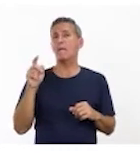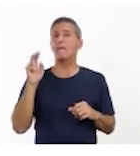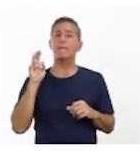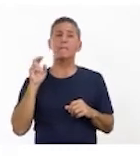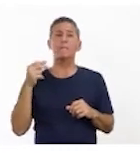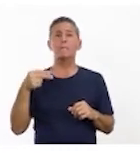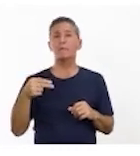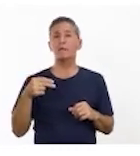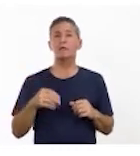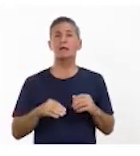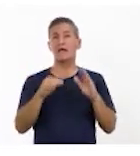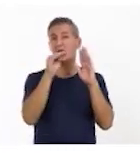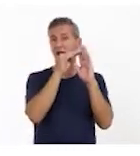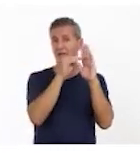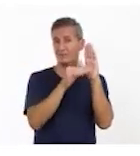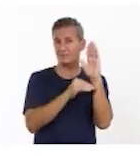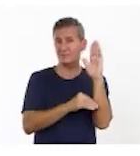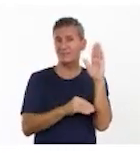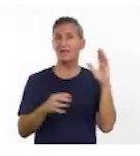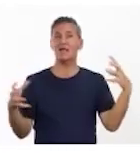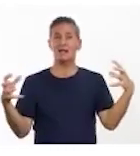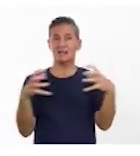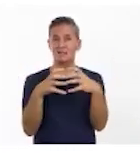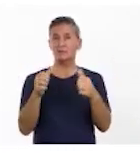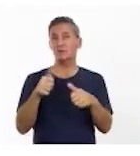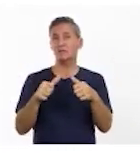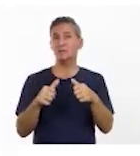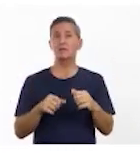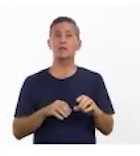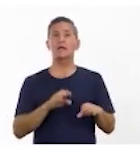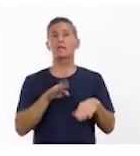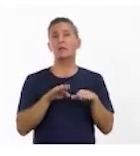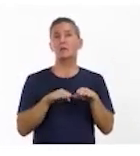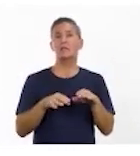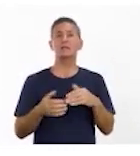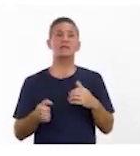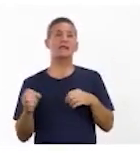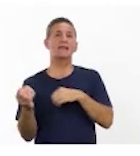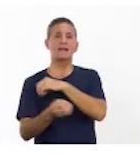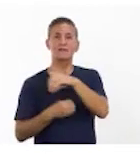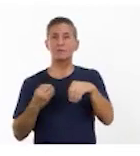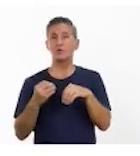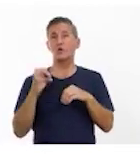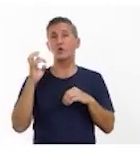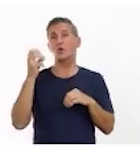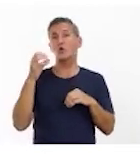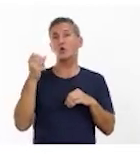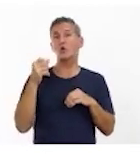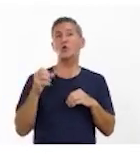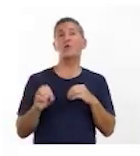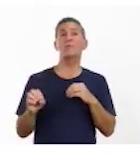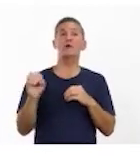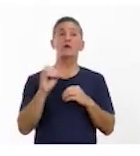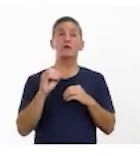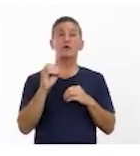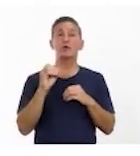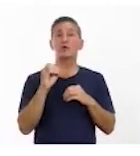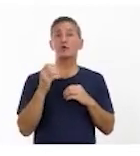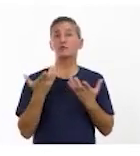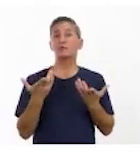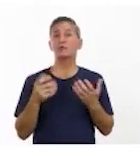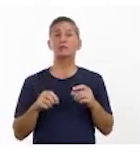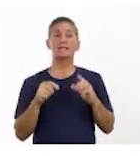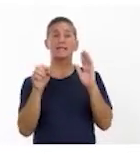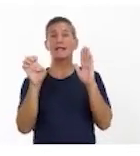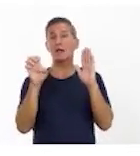clasificar las reacciones químicas de acuerdo con la variación o no de los números de oxidación de los átomos de los elementos